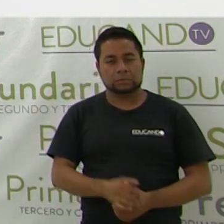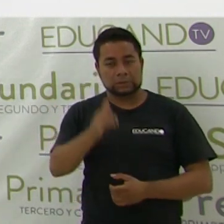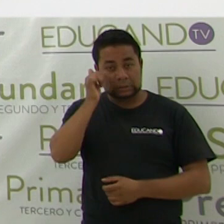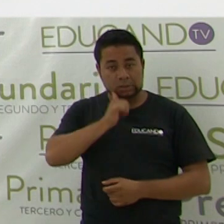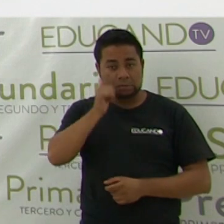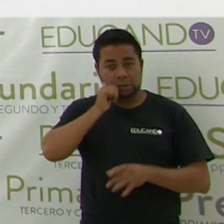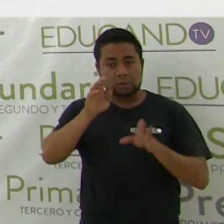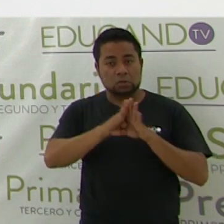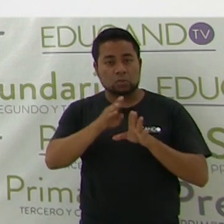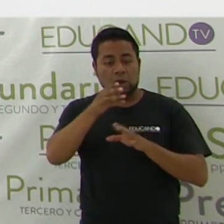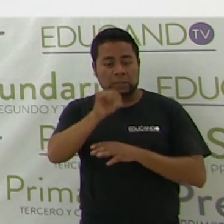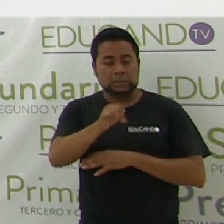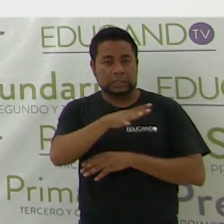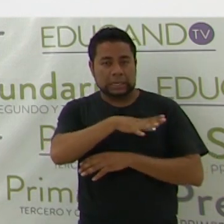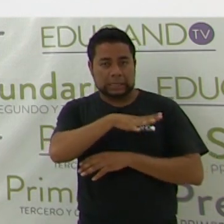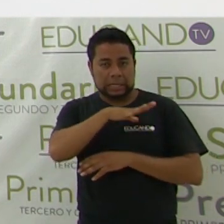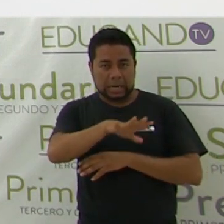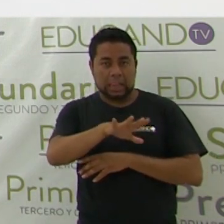general,